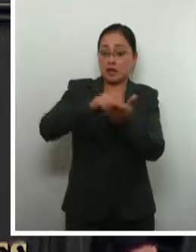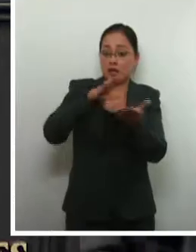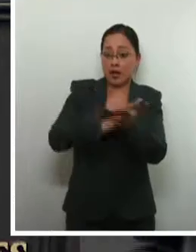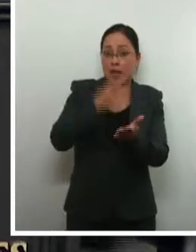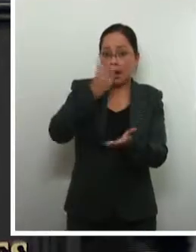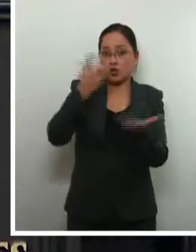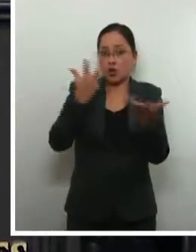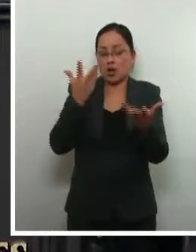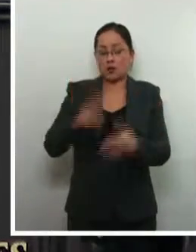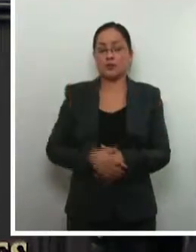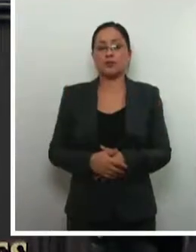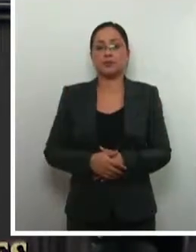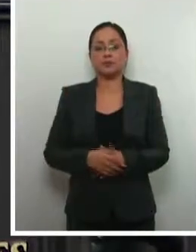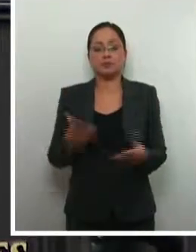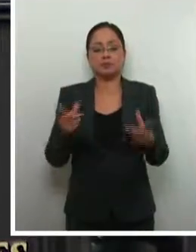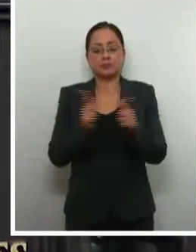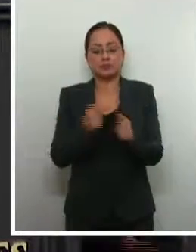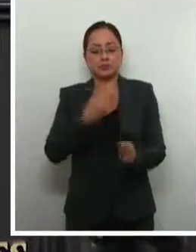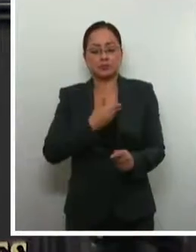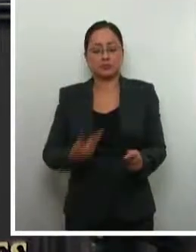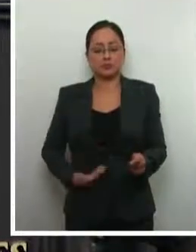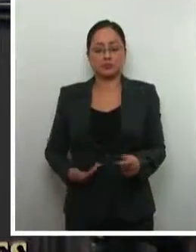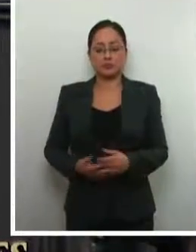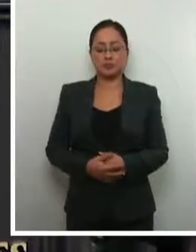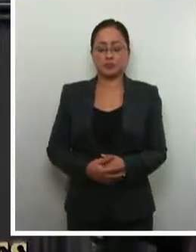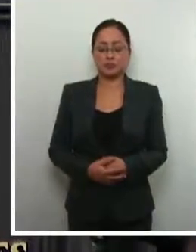¿Es cuánto, presidente?